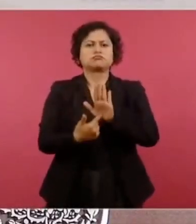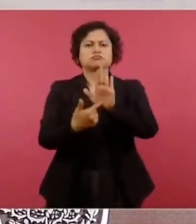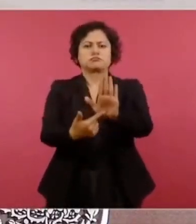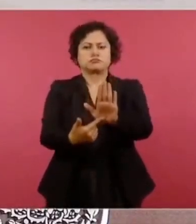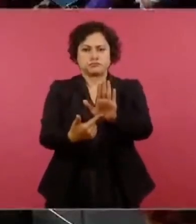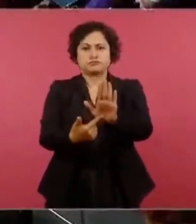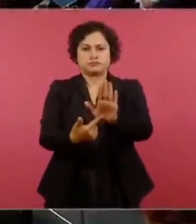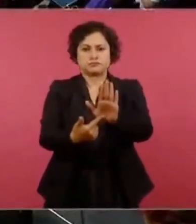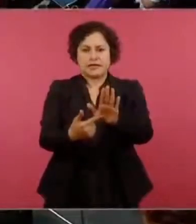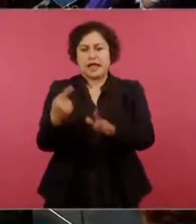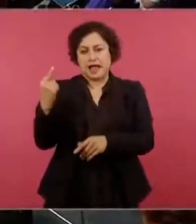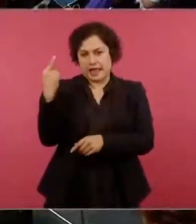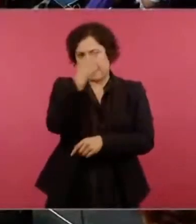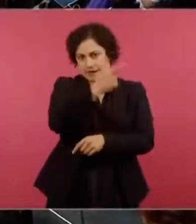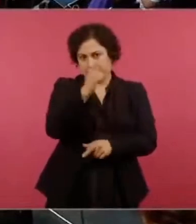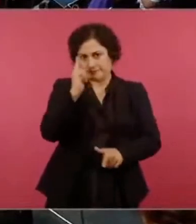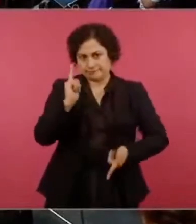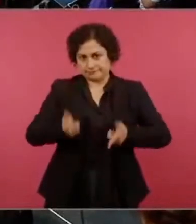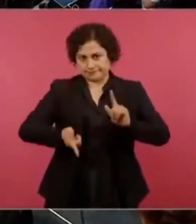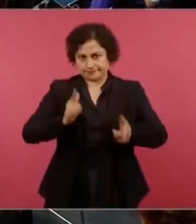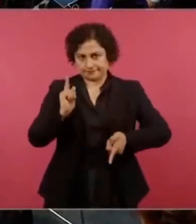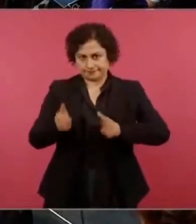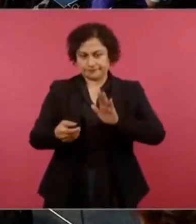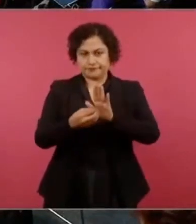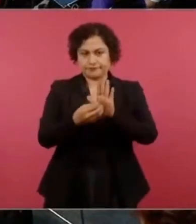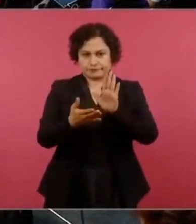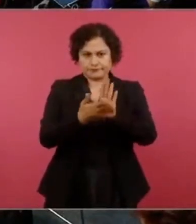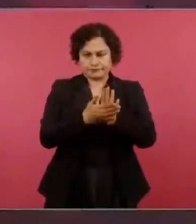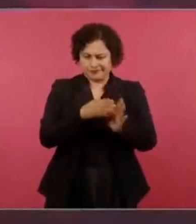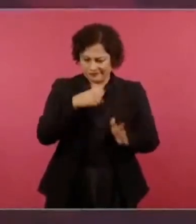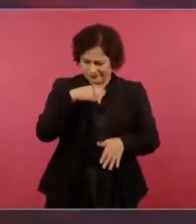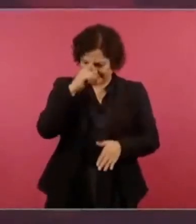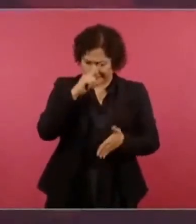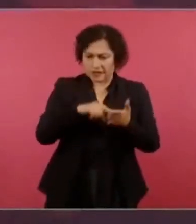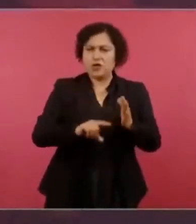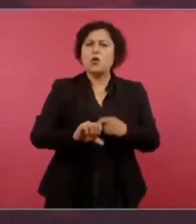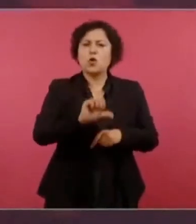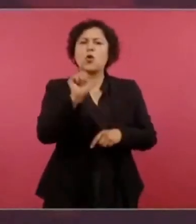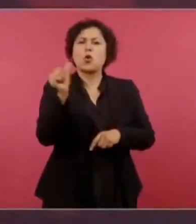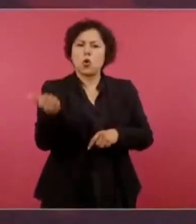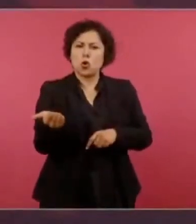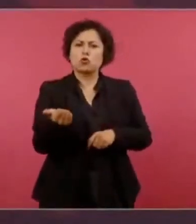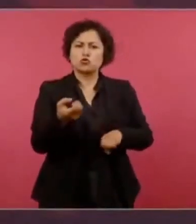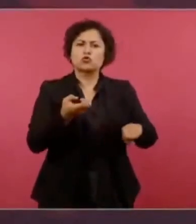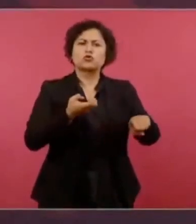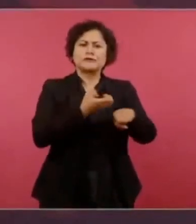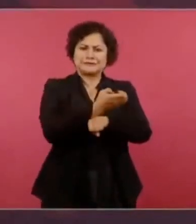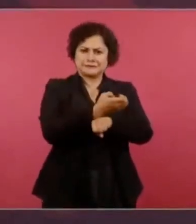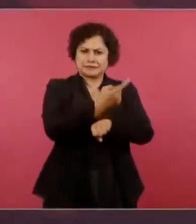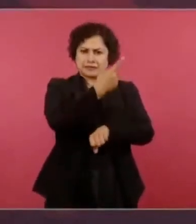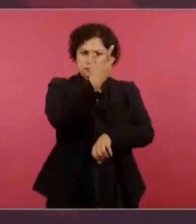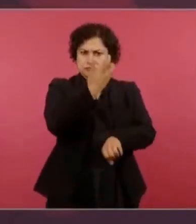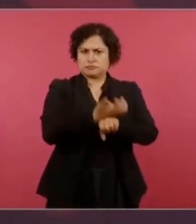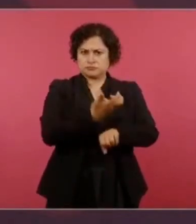En Texas. Y creo que en otro estado de la Unión Americana.